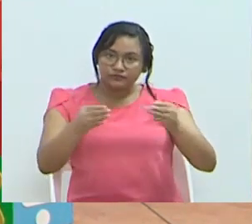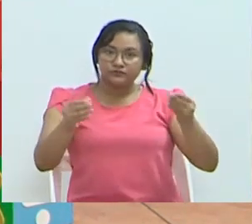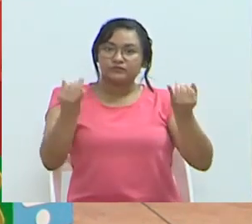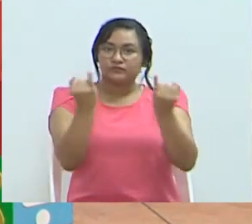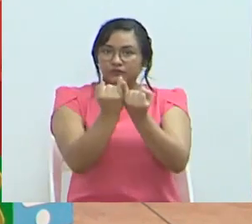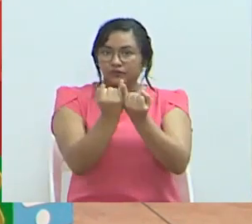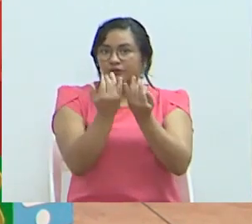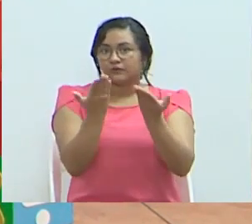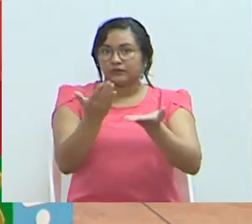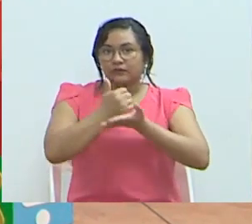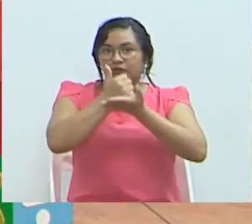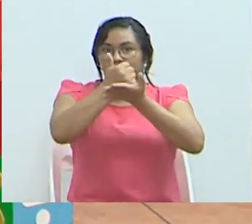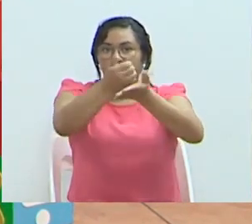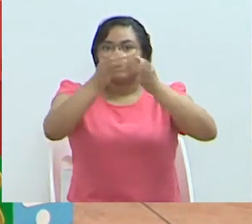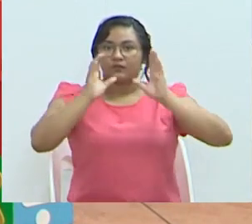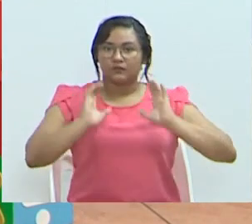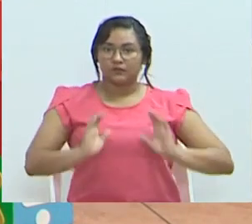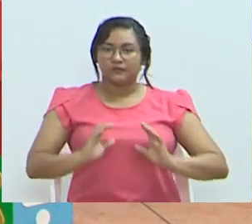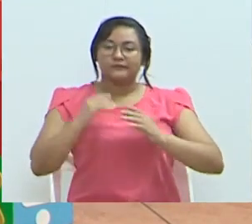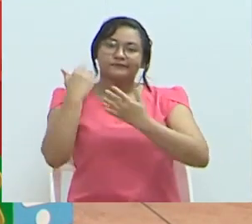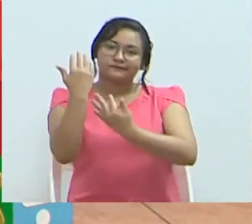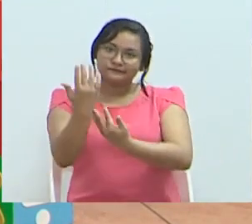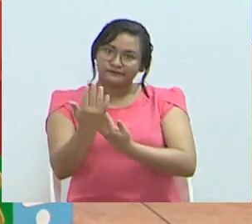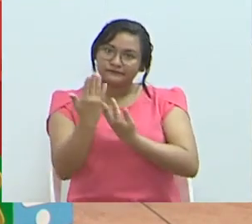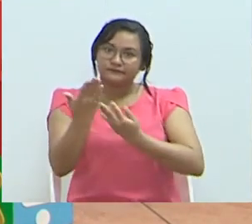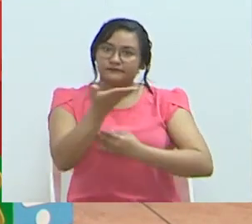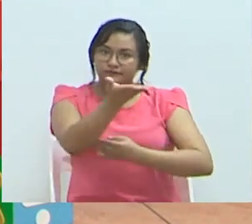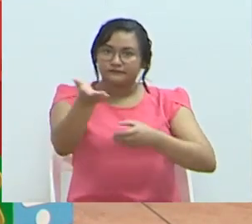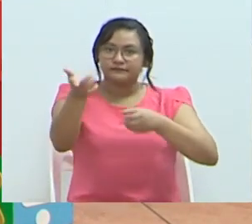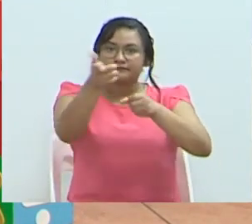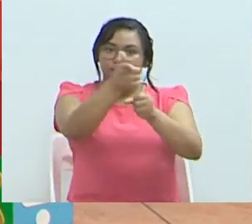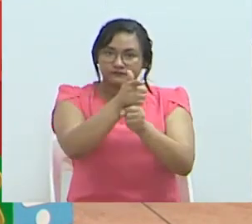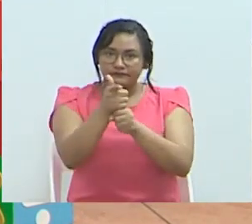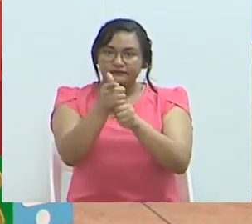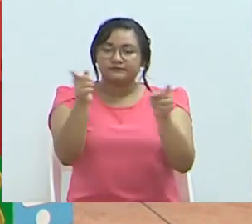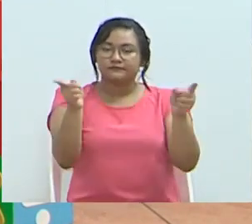de nuestro organismo. Esperemos que nuestra cápsula